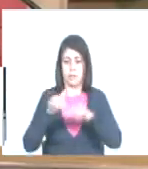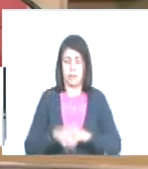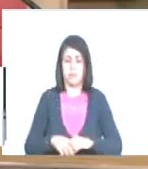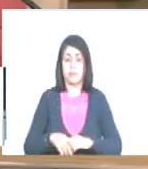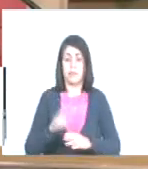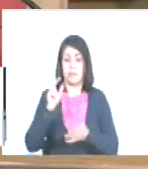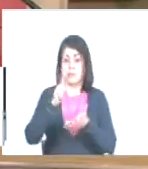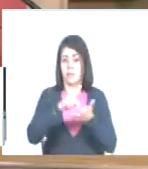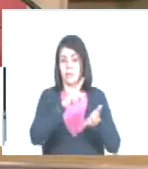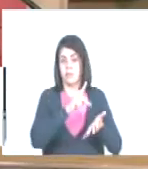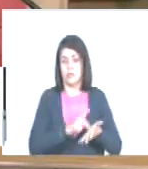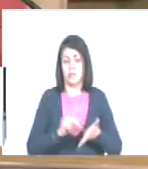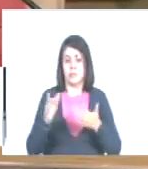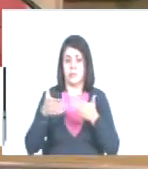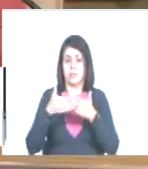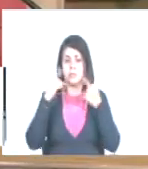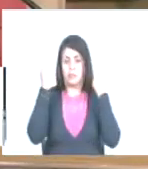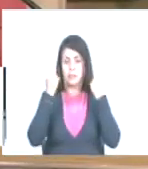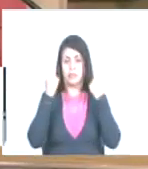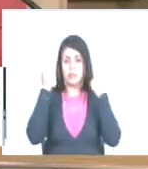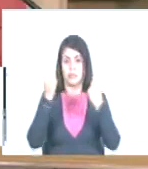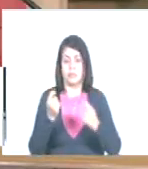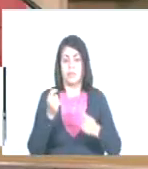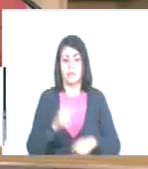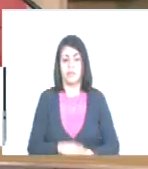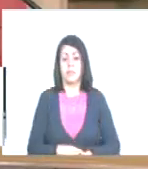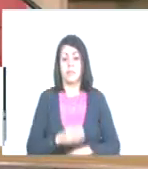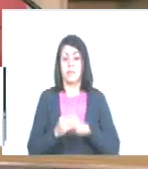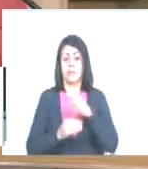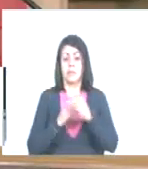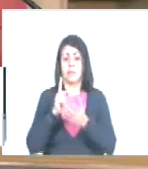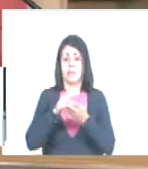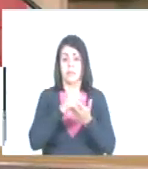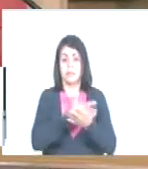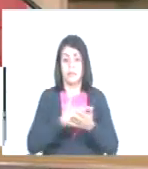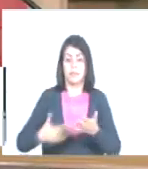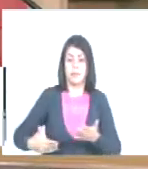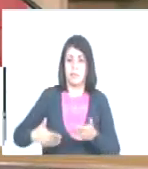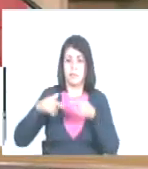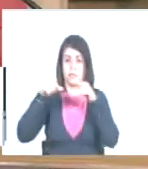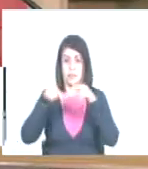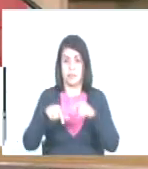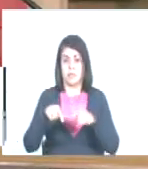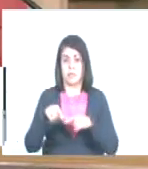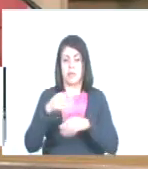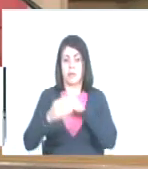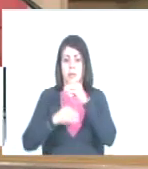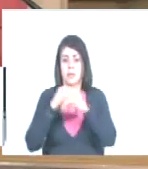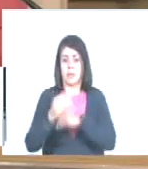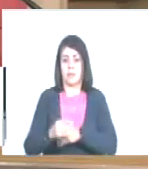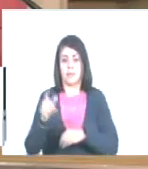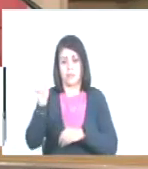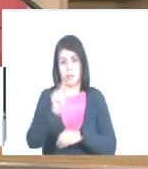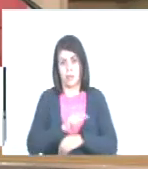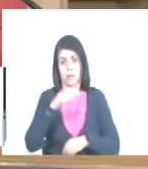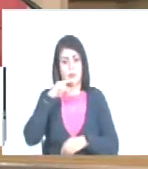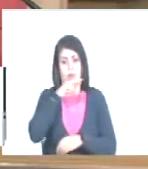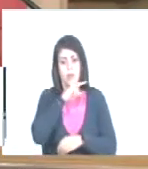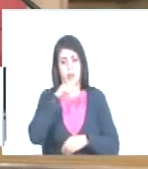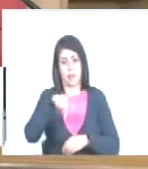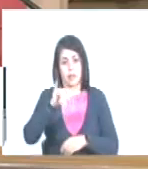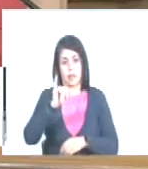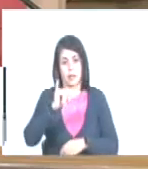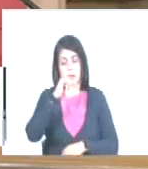fue protagonista del cierre de campaña frente a las elecciones presidenciales a celebrarse en el mes de octubre de